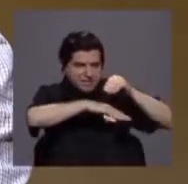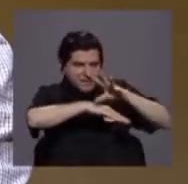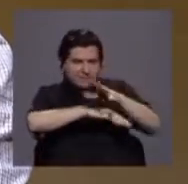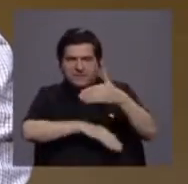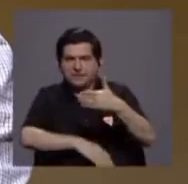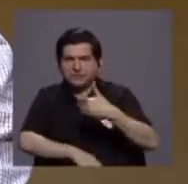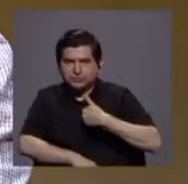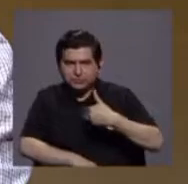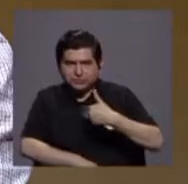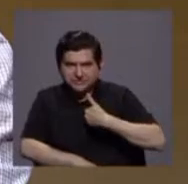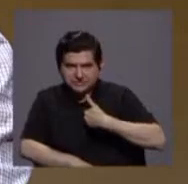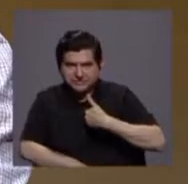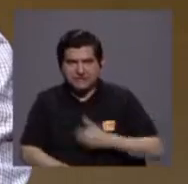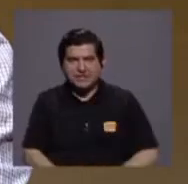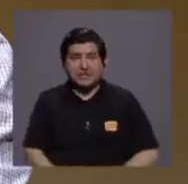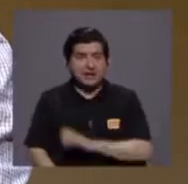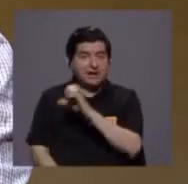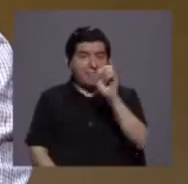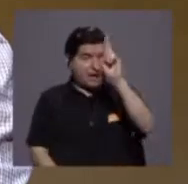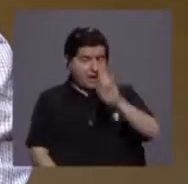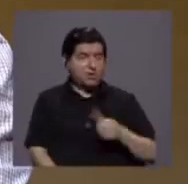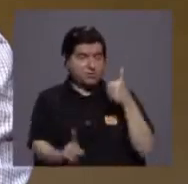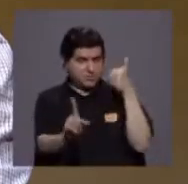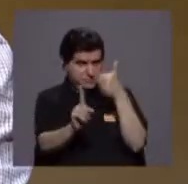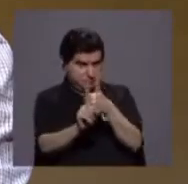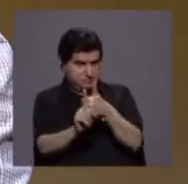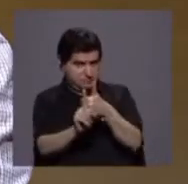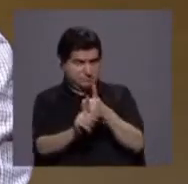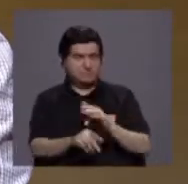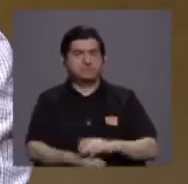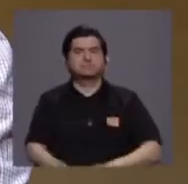tener sobre Costa Rica, porque